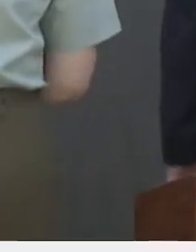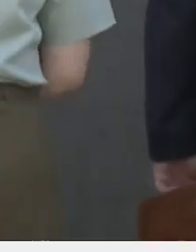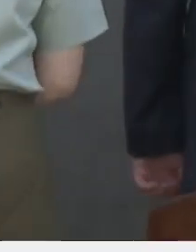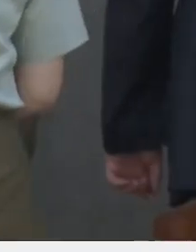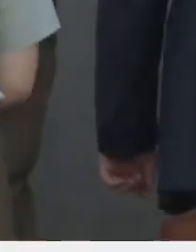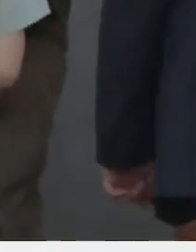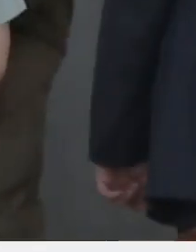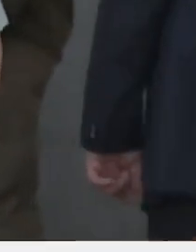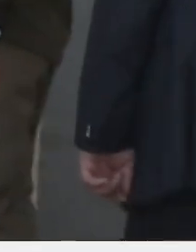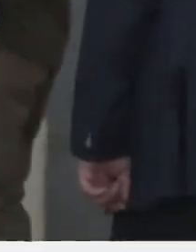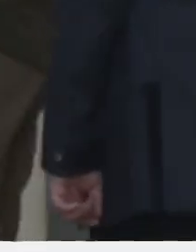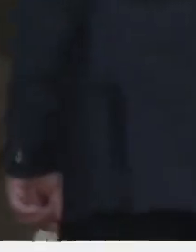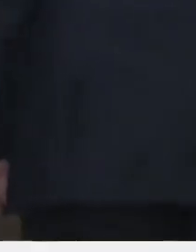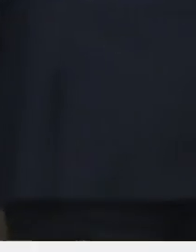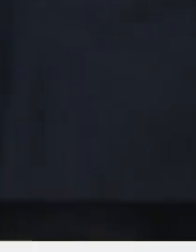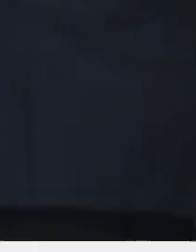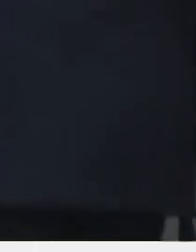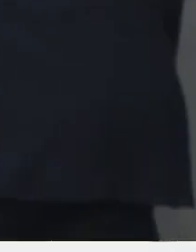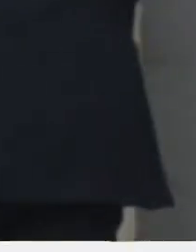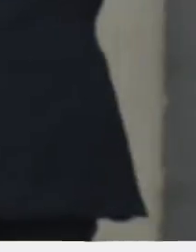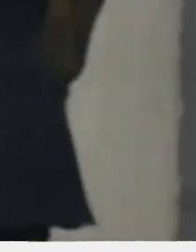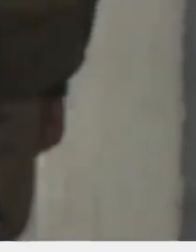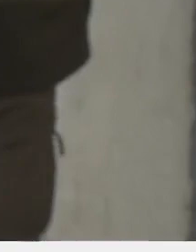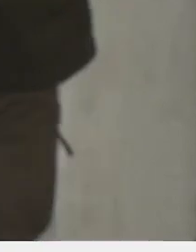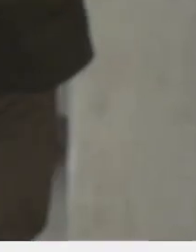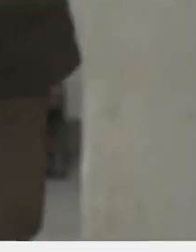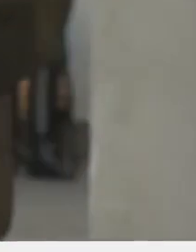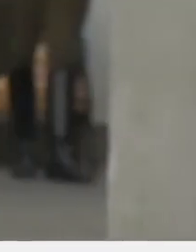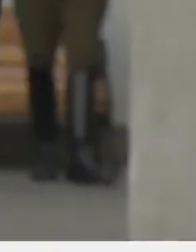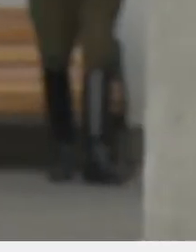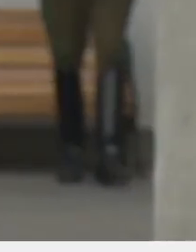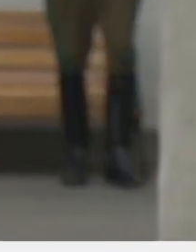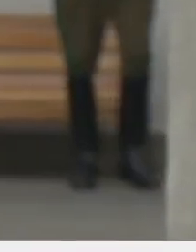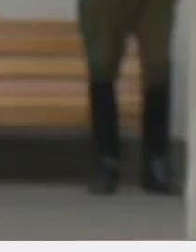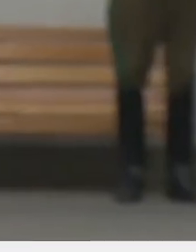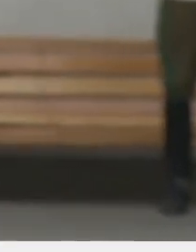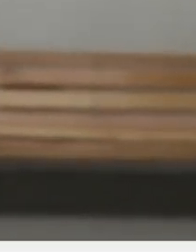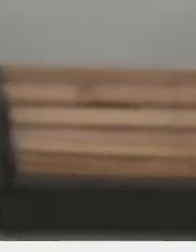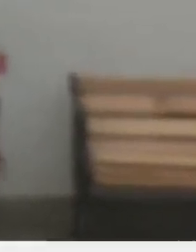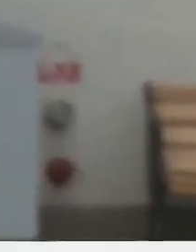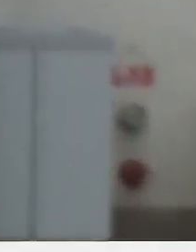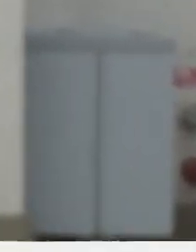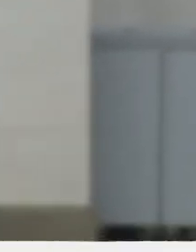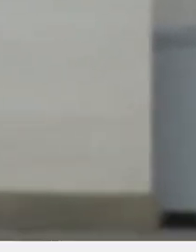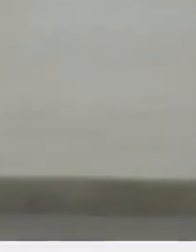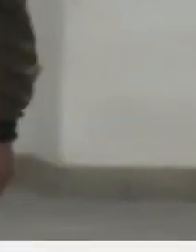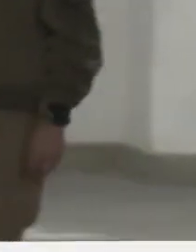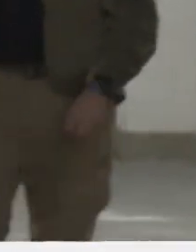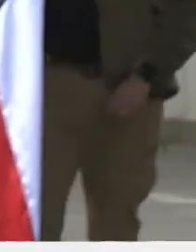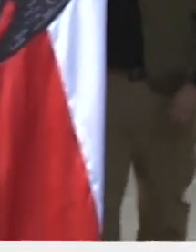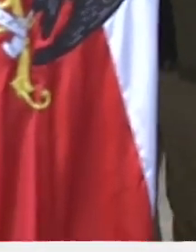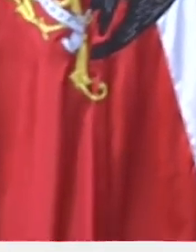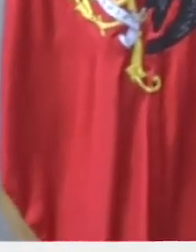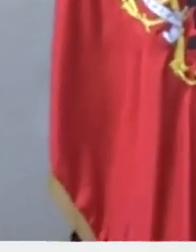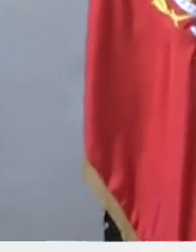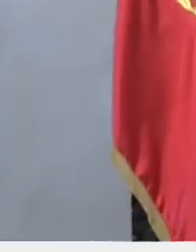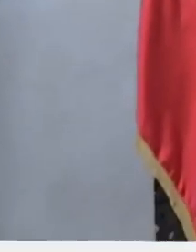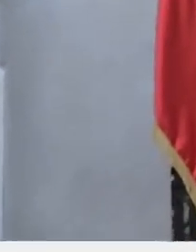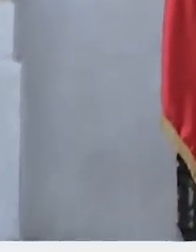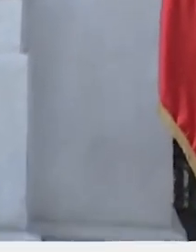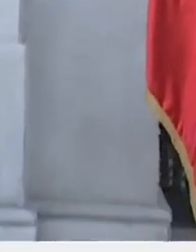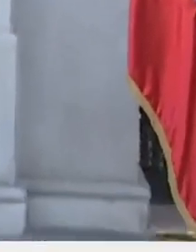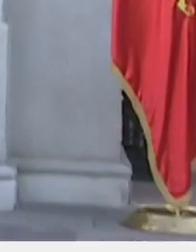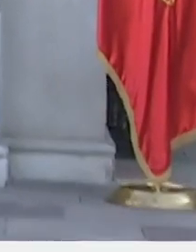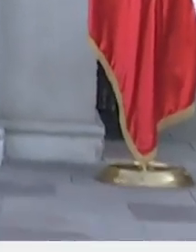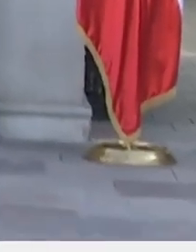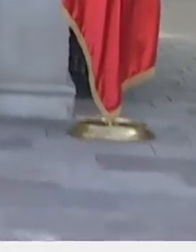carabineros con nuestro respaldo, que los delincuentes sean perseguidos. Habla de un acuerdo nacional de seguridad y la necesidad de unidad de todo el